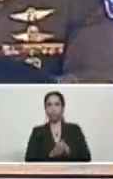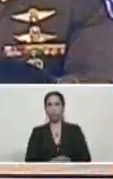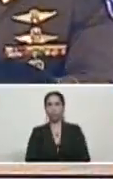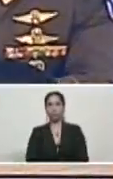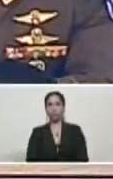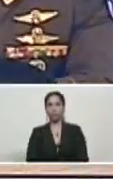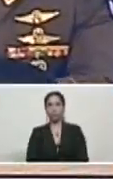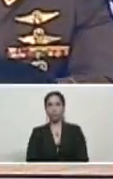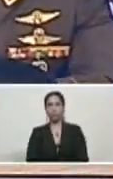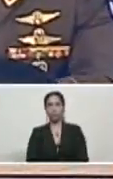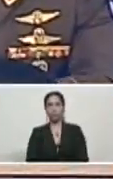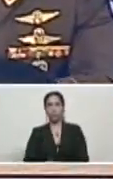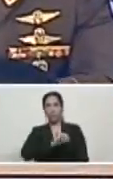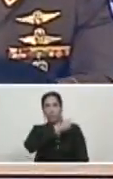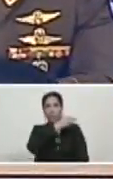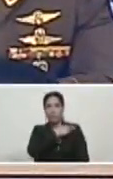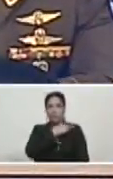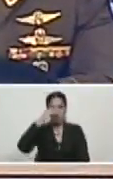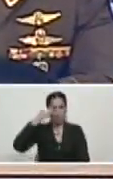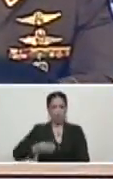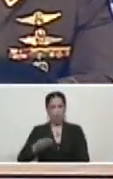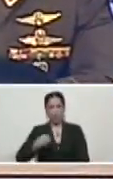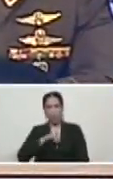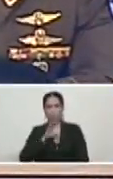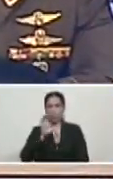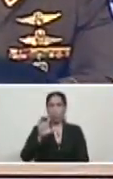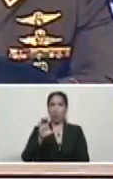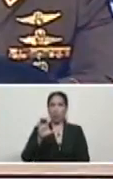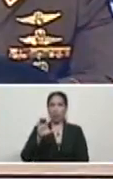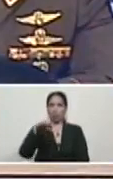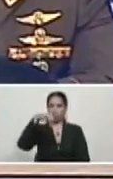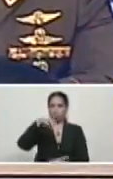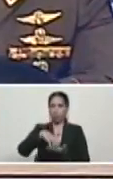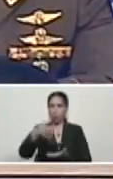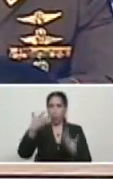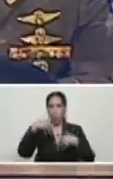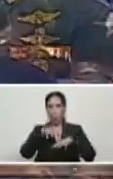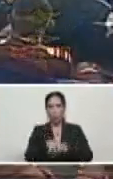jefes militares de nuestra patria, del Estado Superior Conjunto,